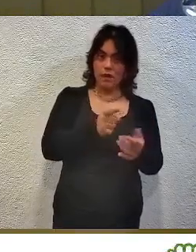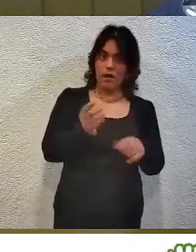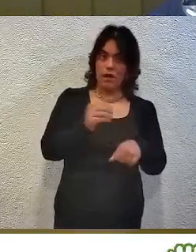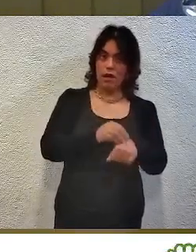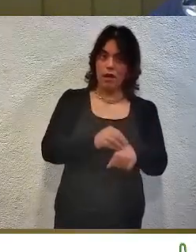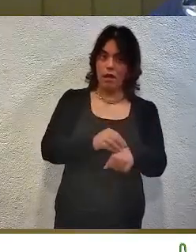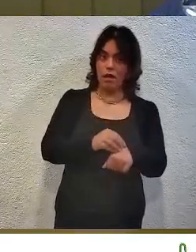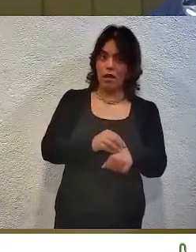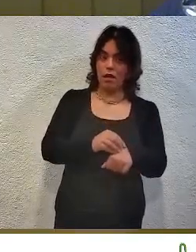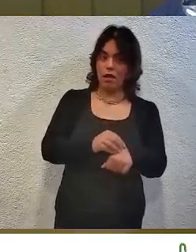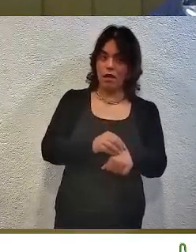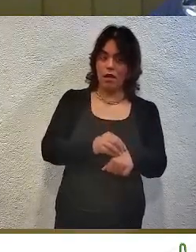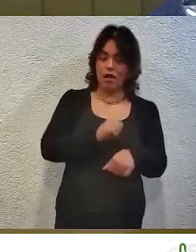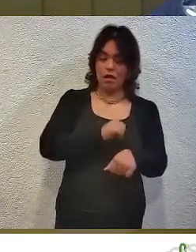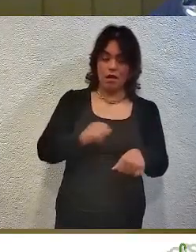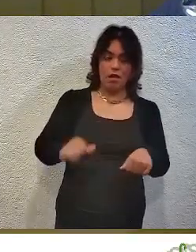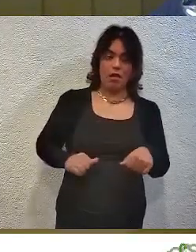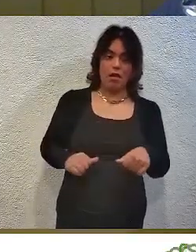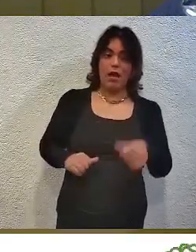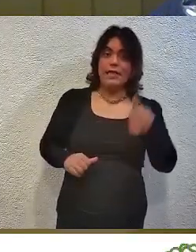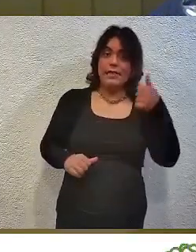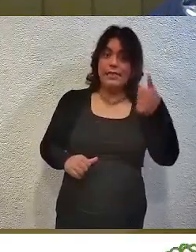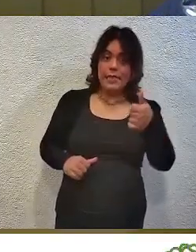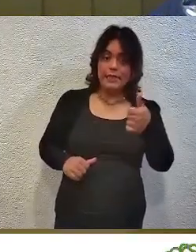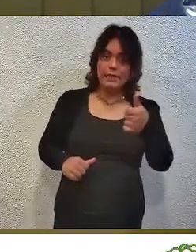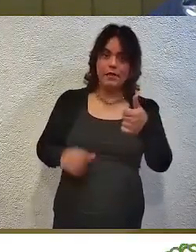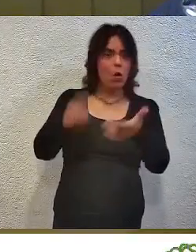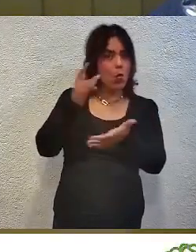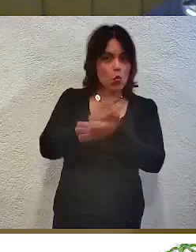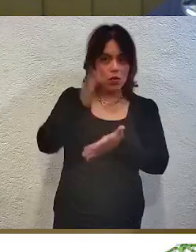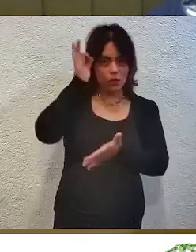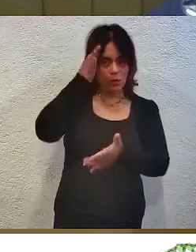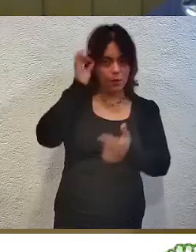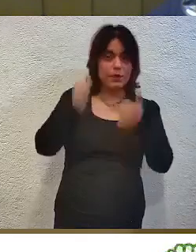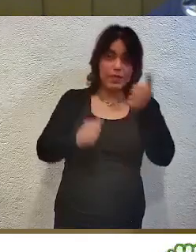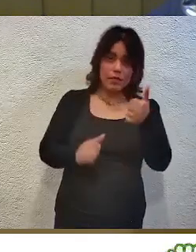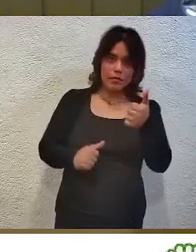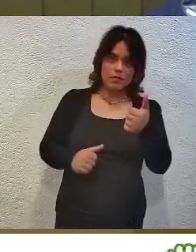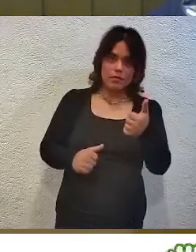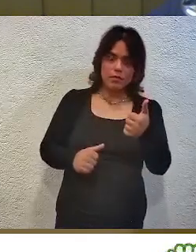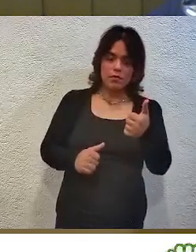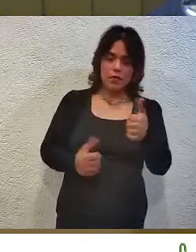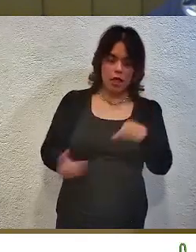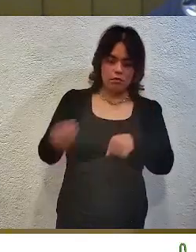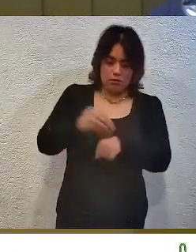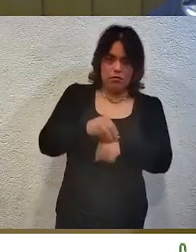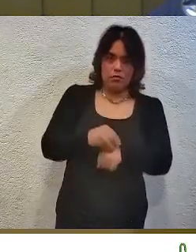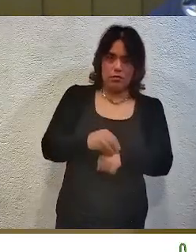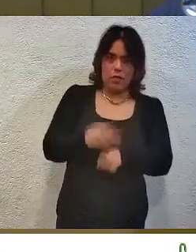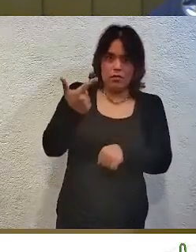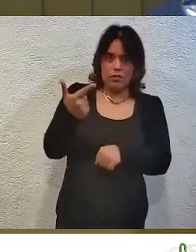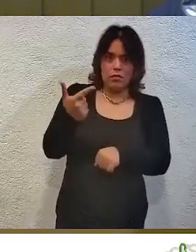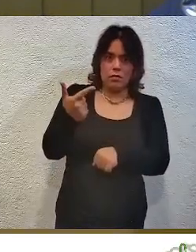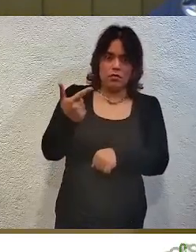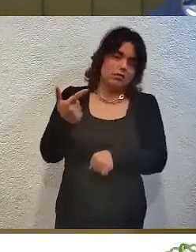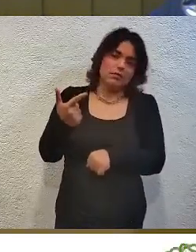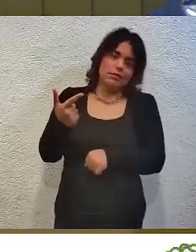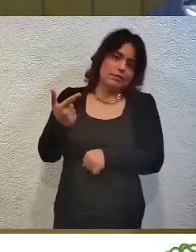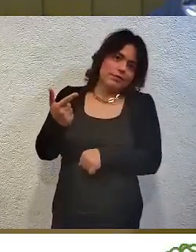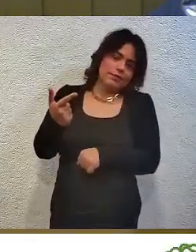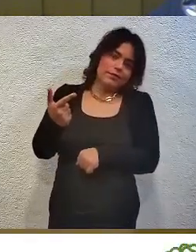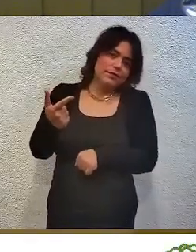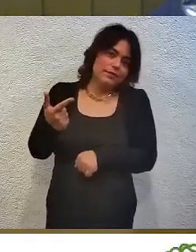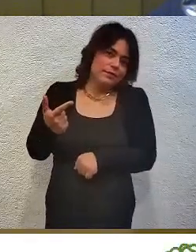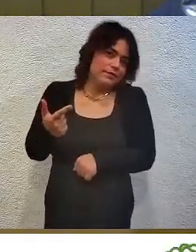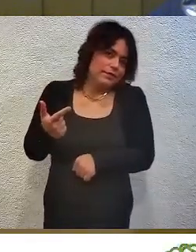decir, a un ayuntamiento que tiene 6 regidores, abrir la posibilidad para que se integre un regidor más, me parece que esa